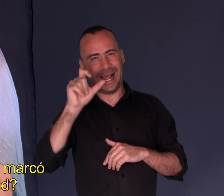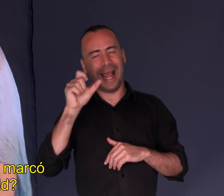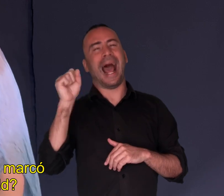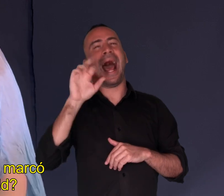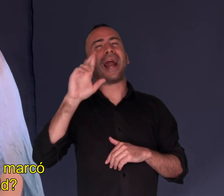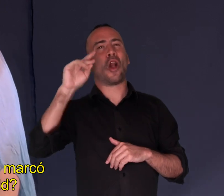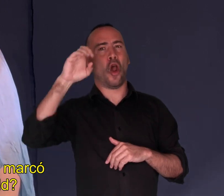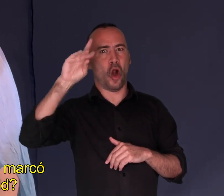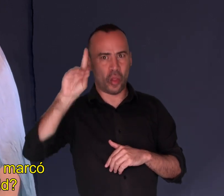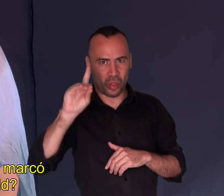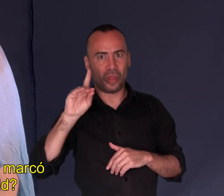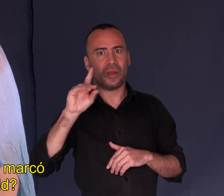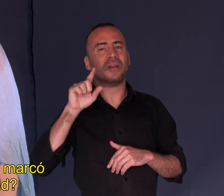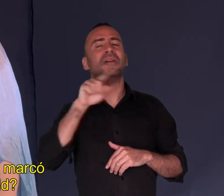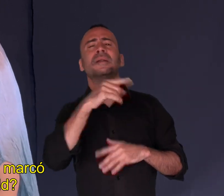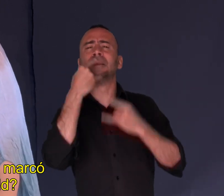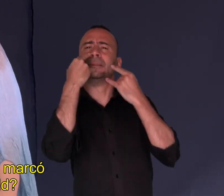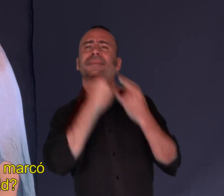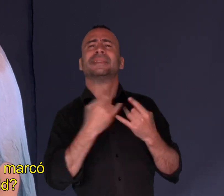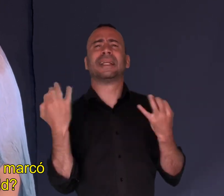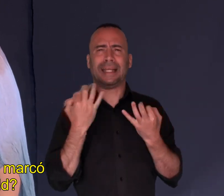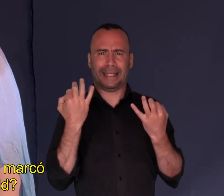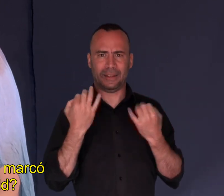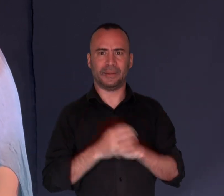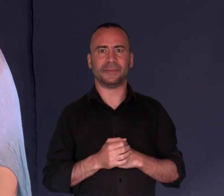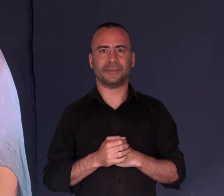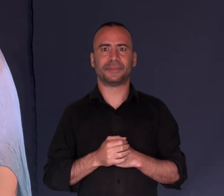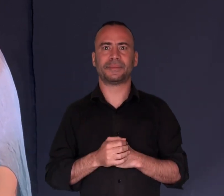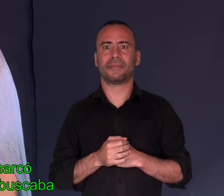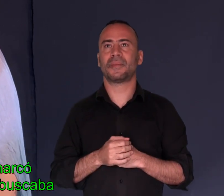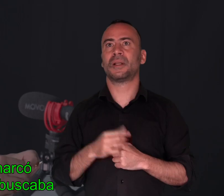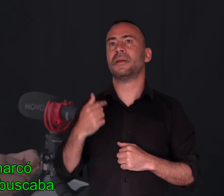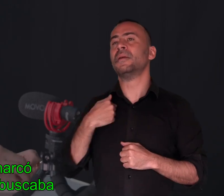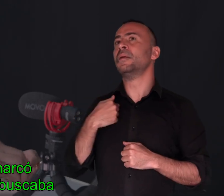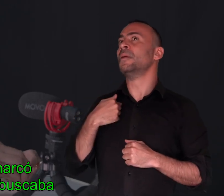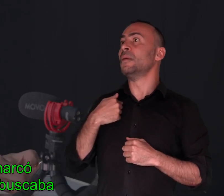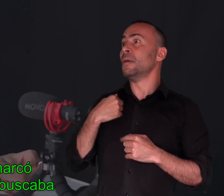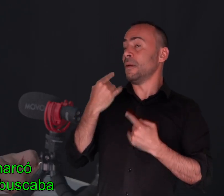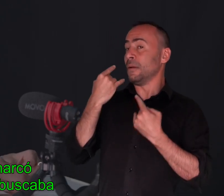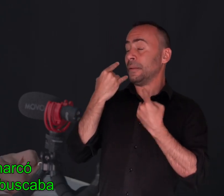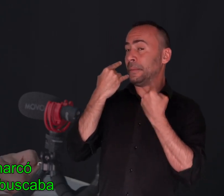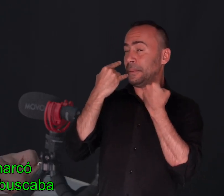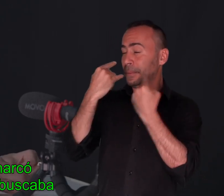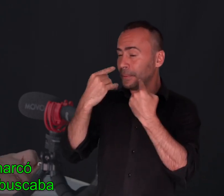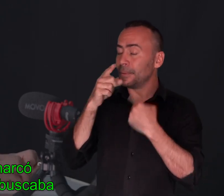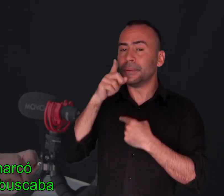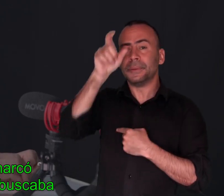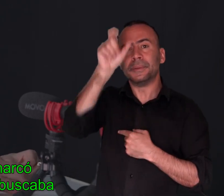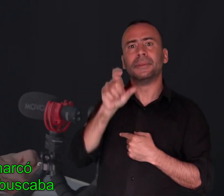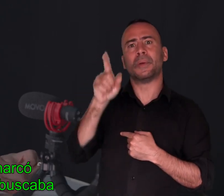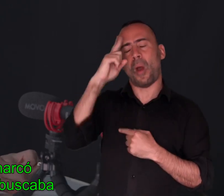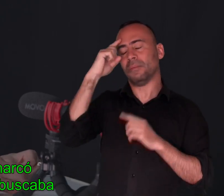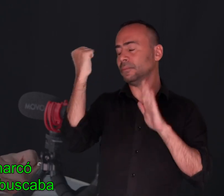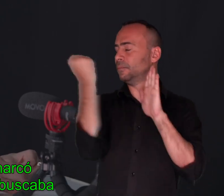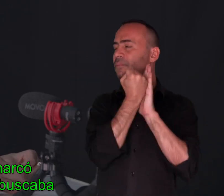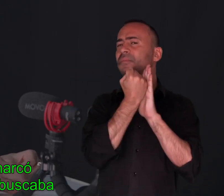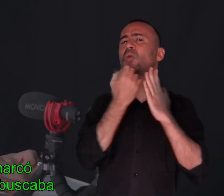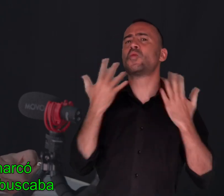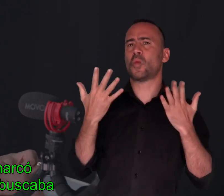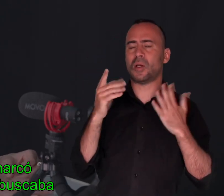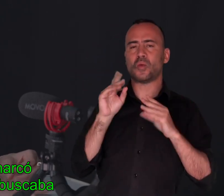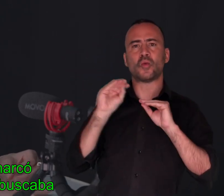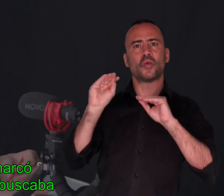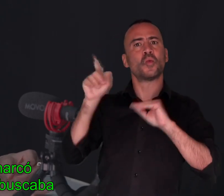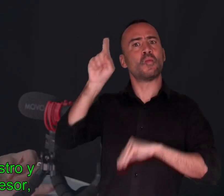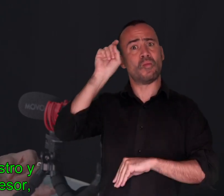pero a a ti qué qué te marcó de Arnold a mí me marcó que él lo que lo